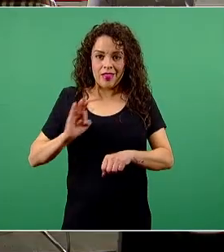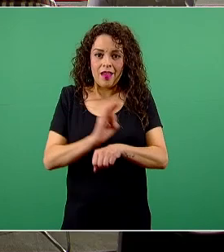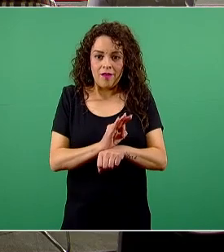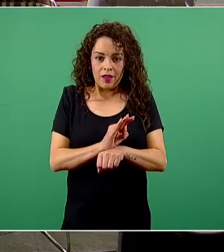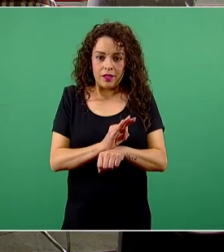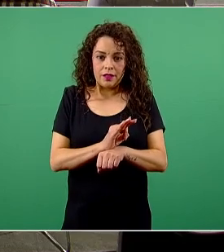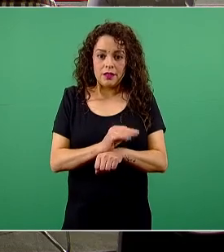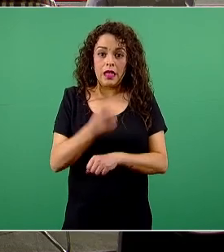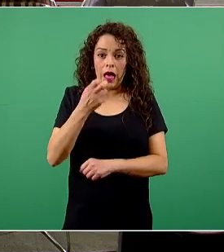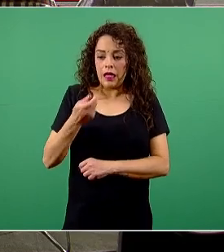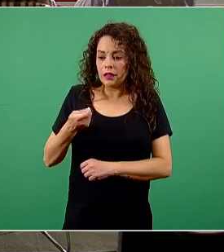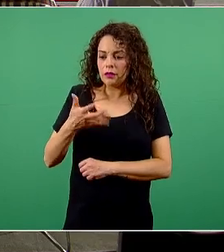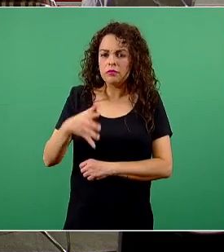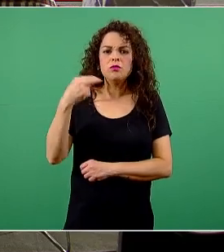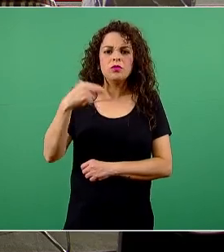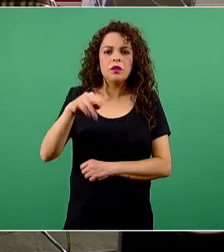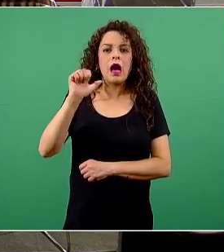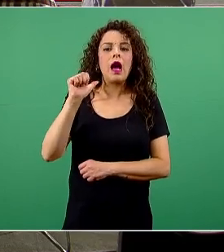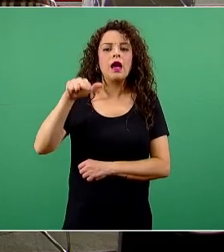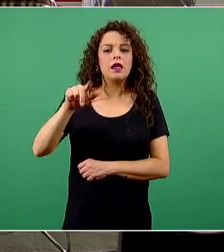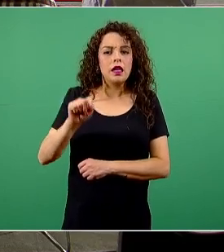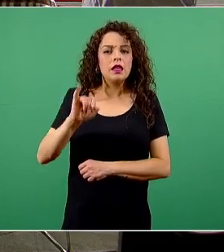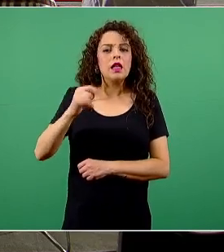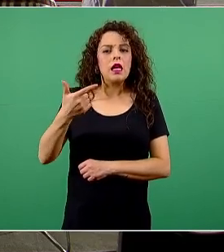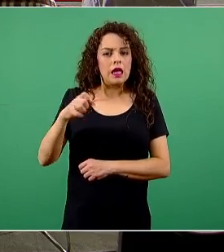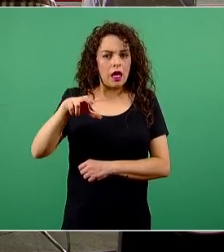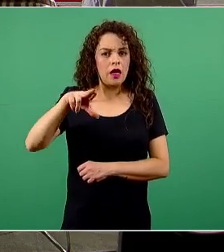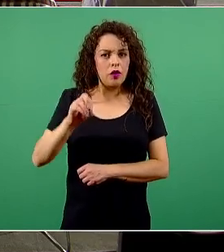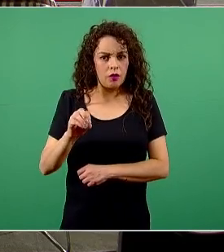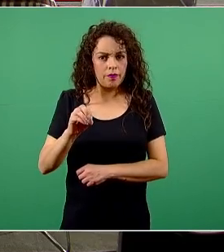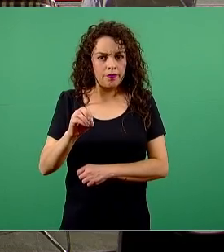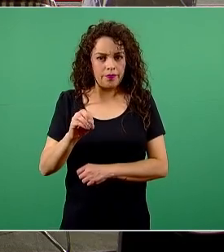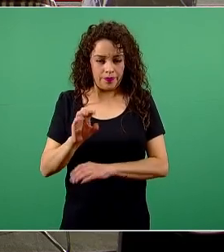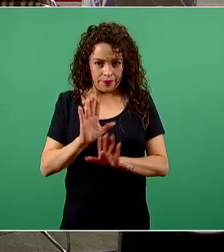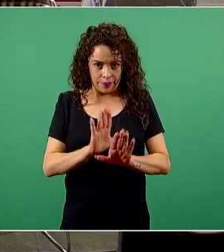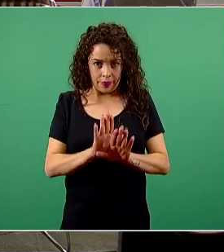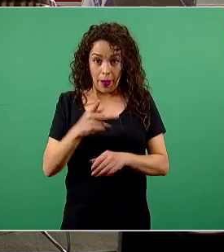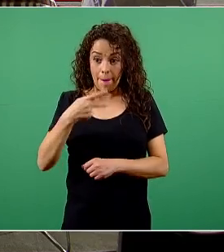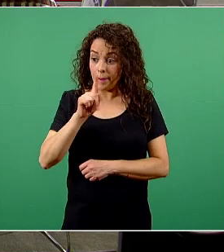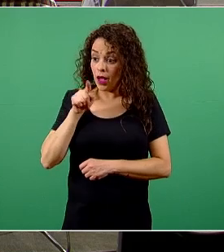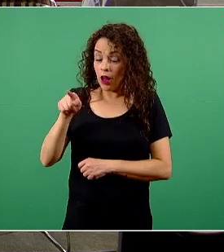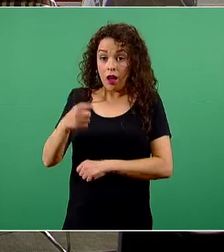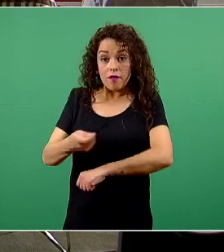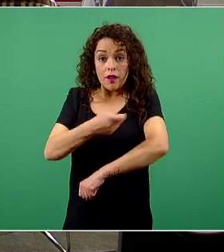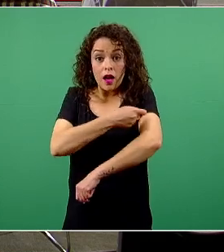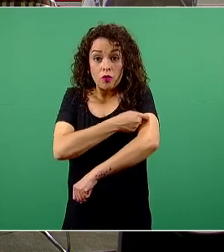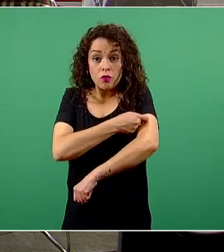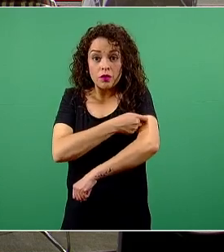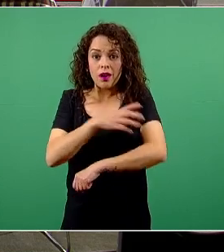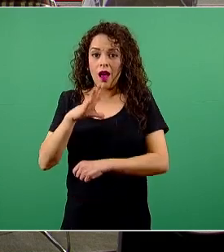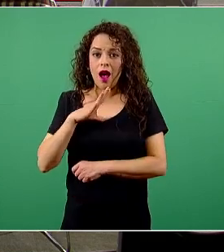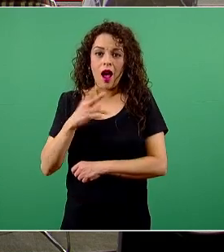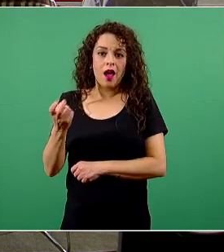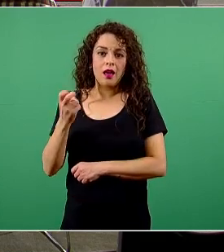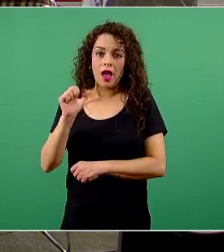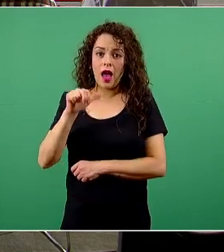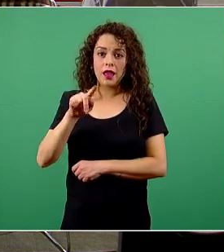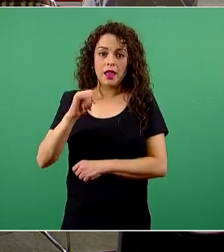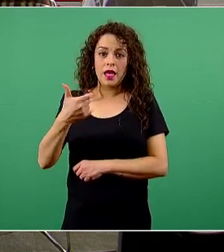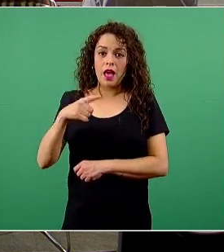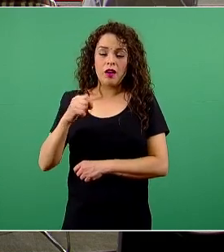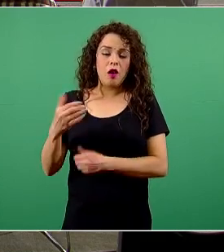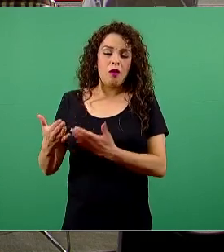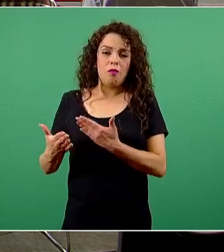llamamos antígenos. En cambio, las vacunas están hechas de muy pocos de estos antígenos,